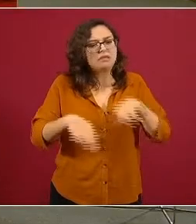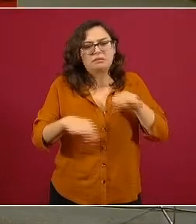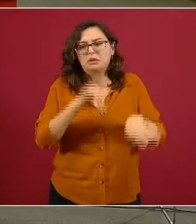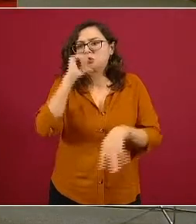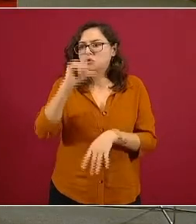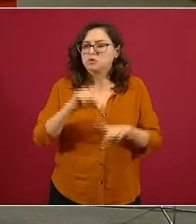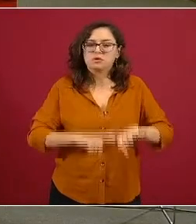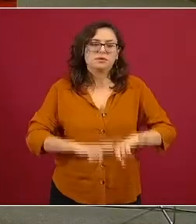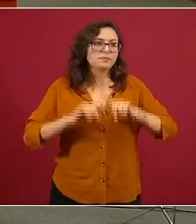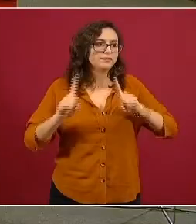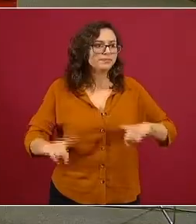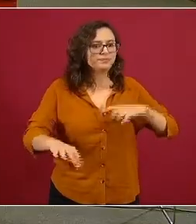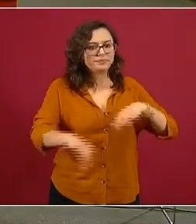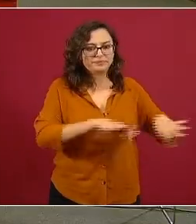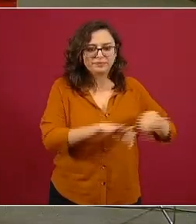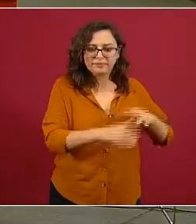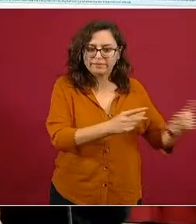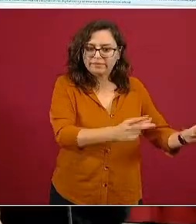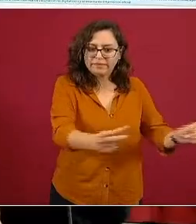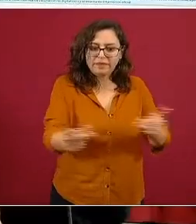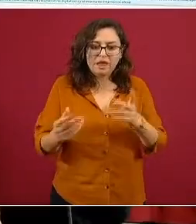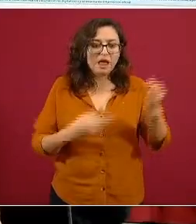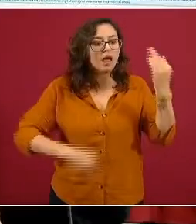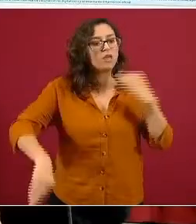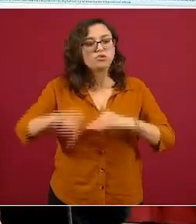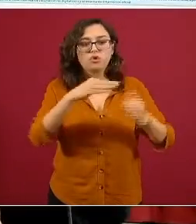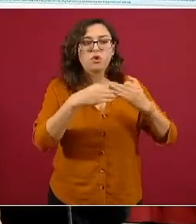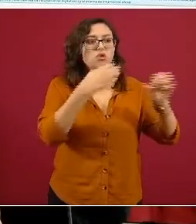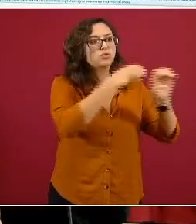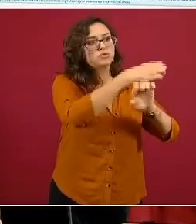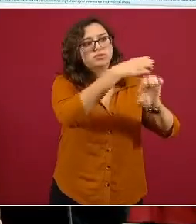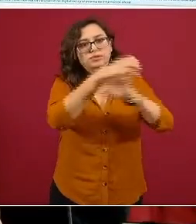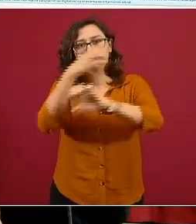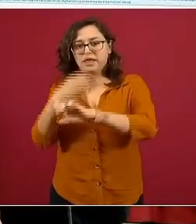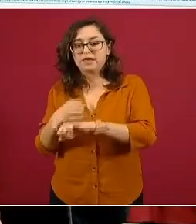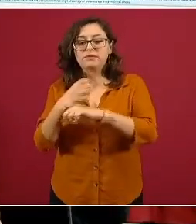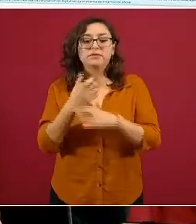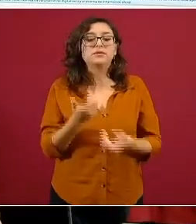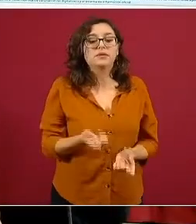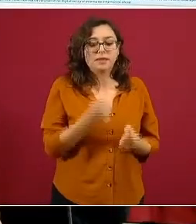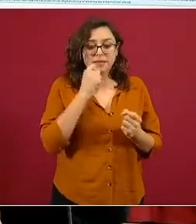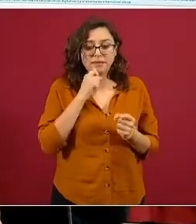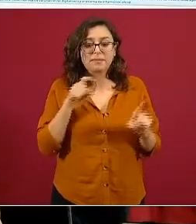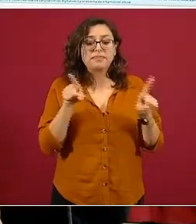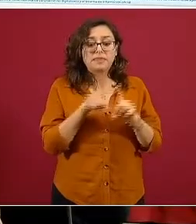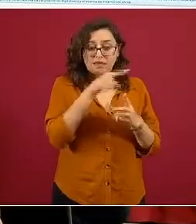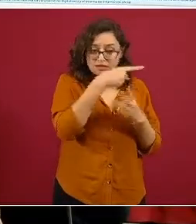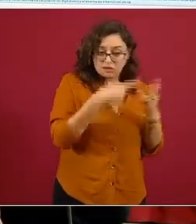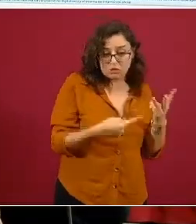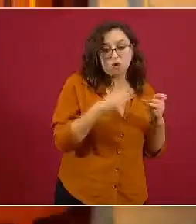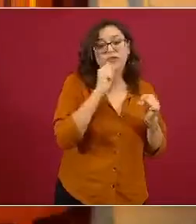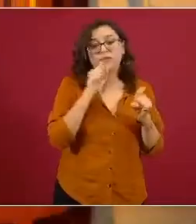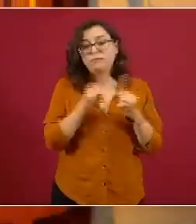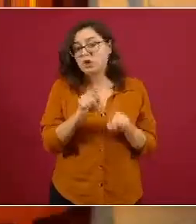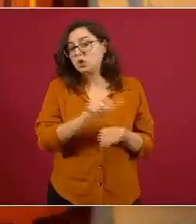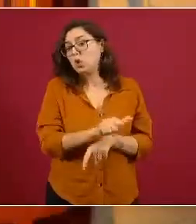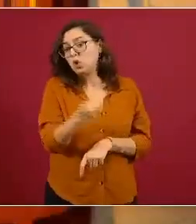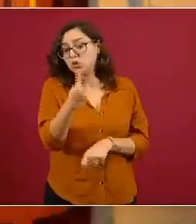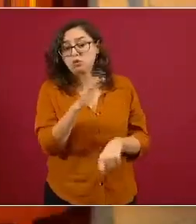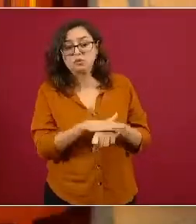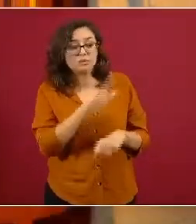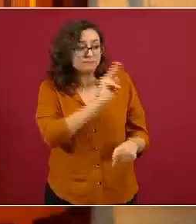estuvieron trabajando y un reconocimiento para todos los estados, no solo para estos, sino que también los que intensificaron el sistema de